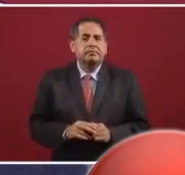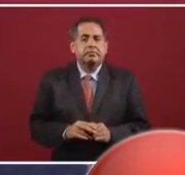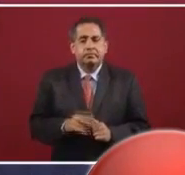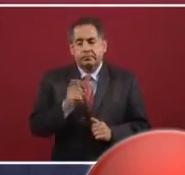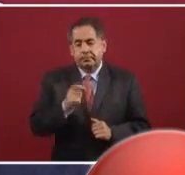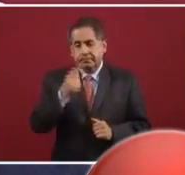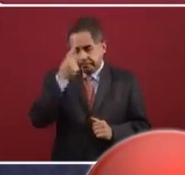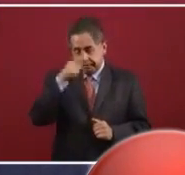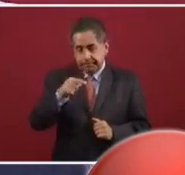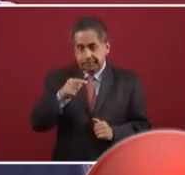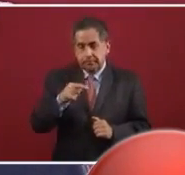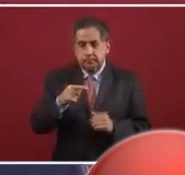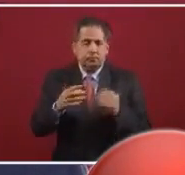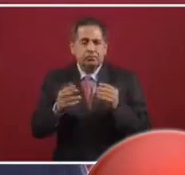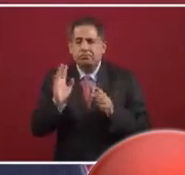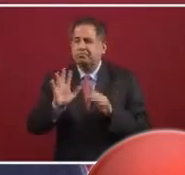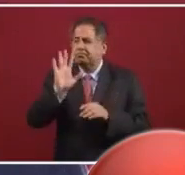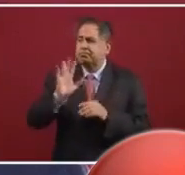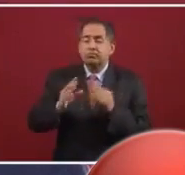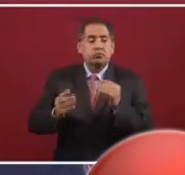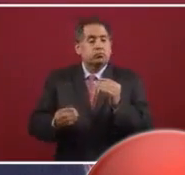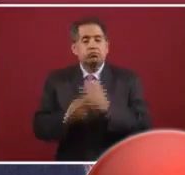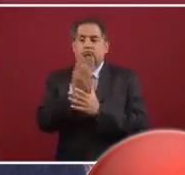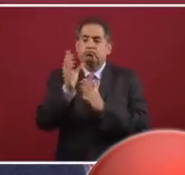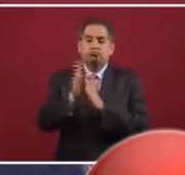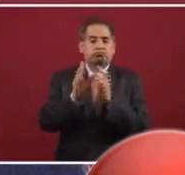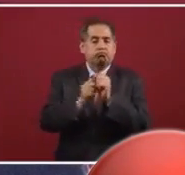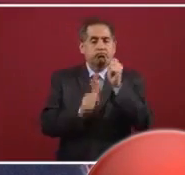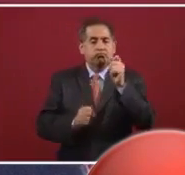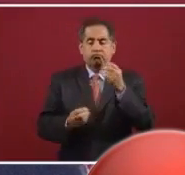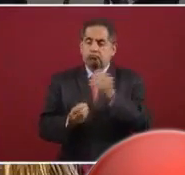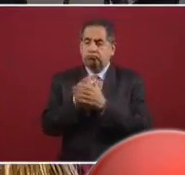son como una nueva Constitución.